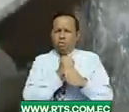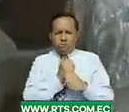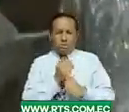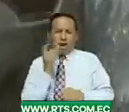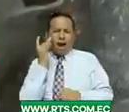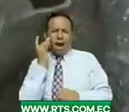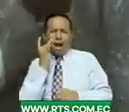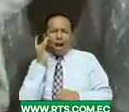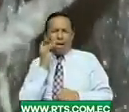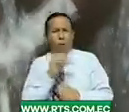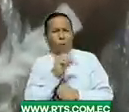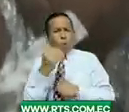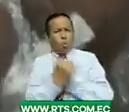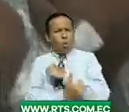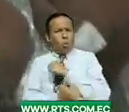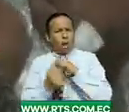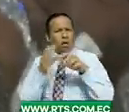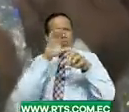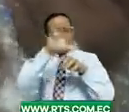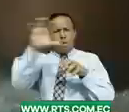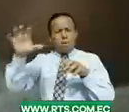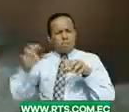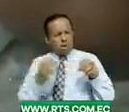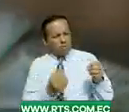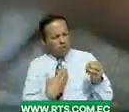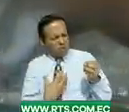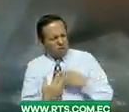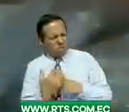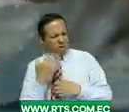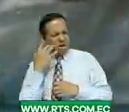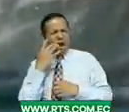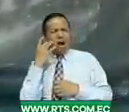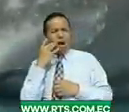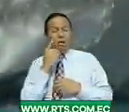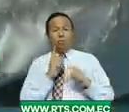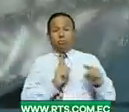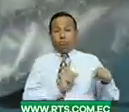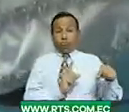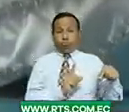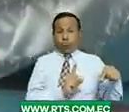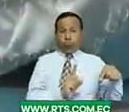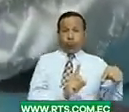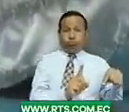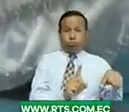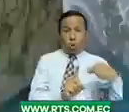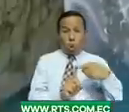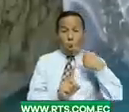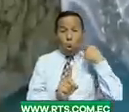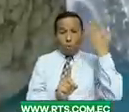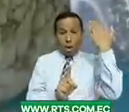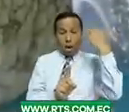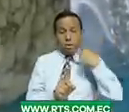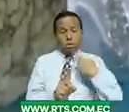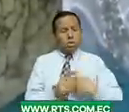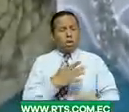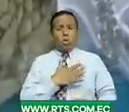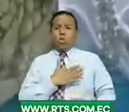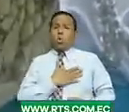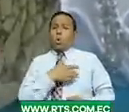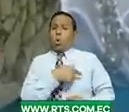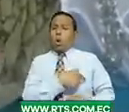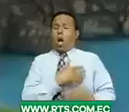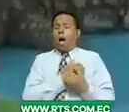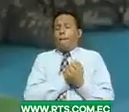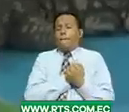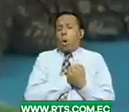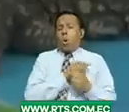funcionario confesó su afecto por la novia reptil llamada Alicia Adriana, que asume el papel de la niña